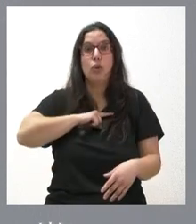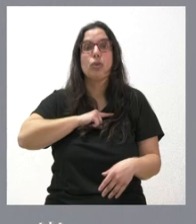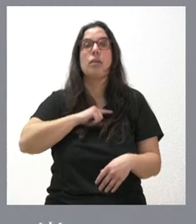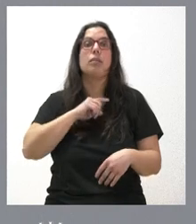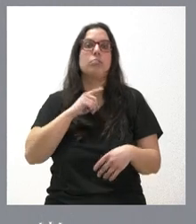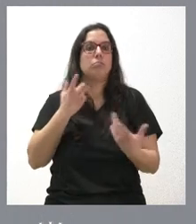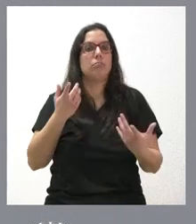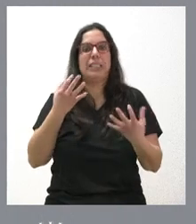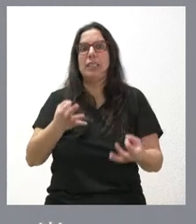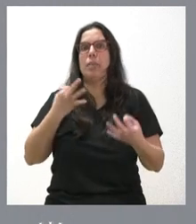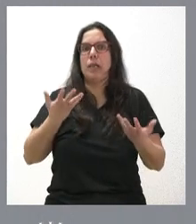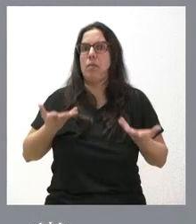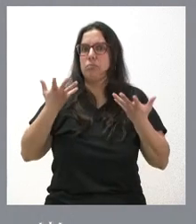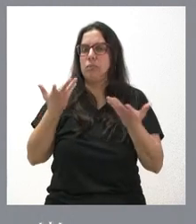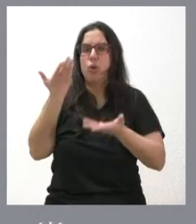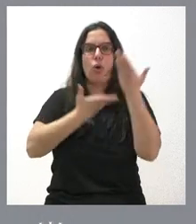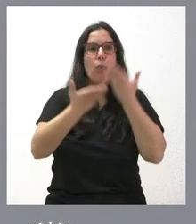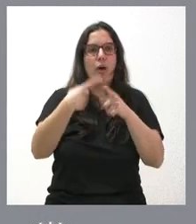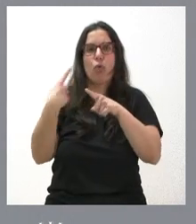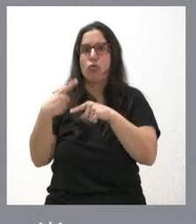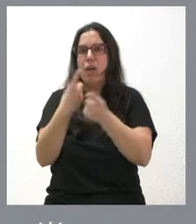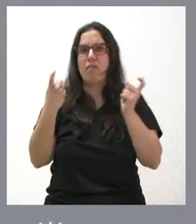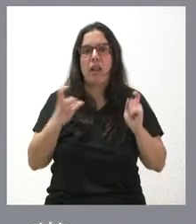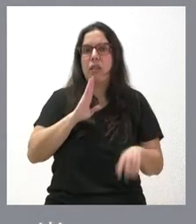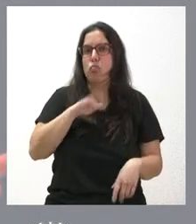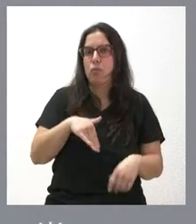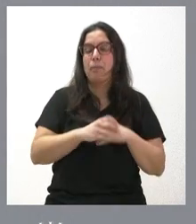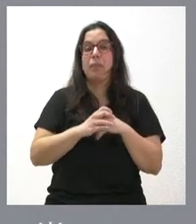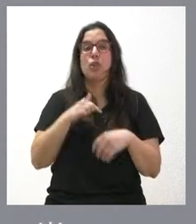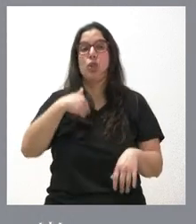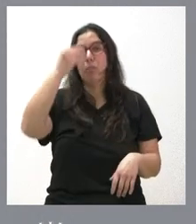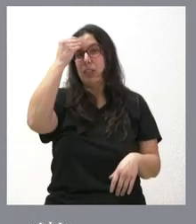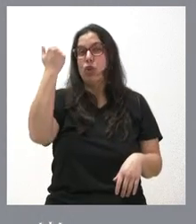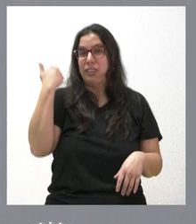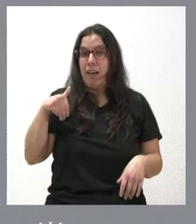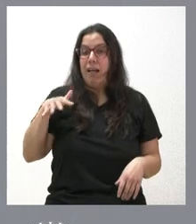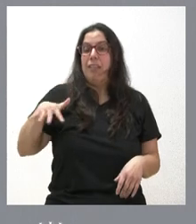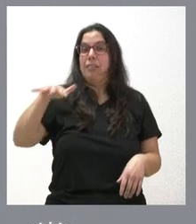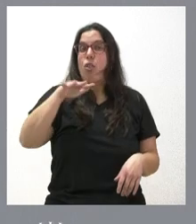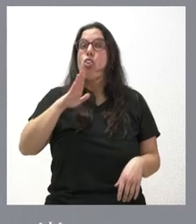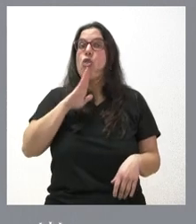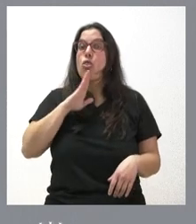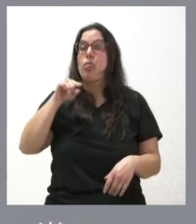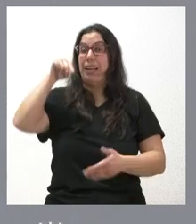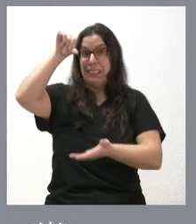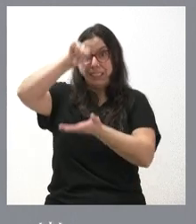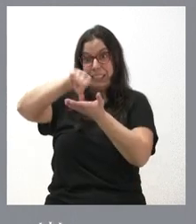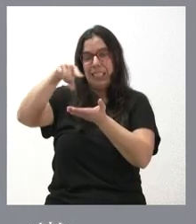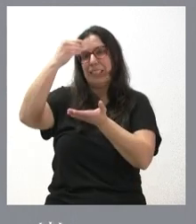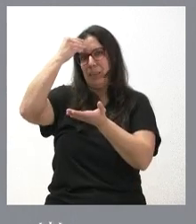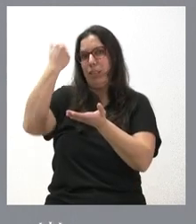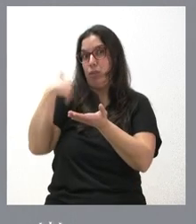en condiciones siempre de colaborar en todo lo que sea necesario y oportuno creo que hay una ubicación física que se pensó para esta nueva